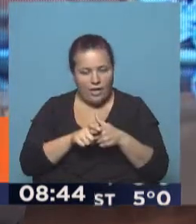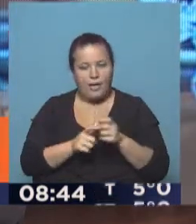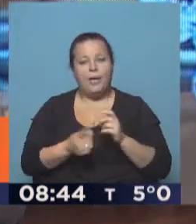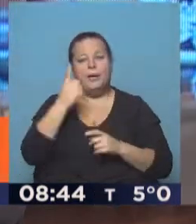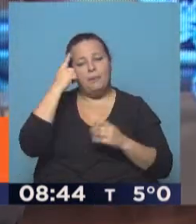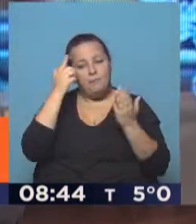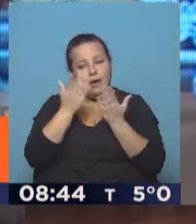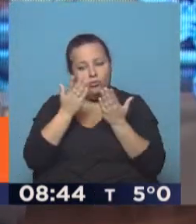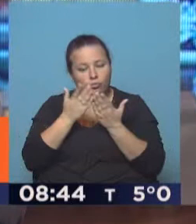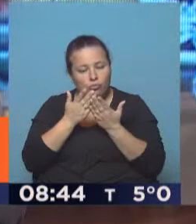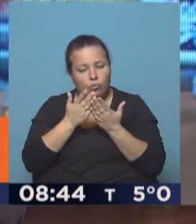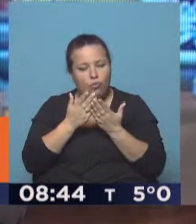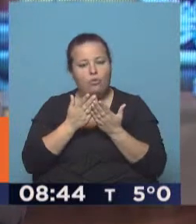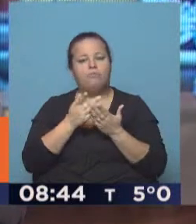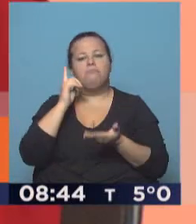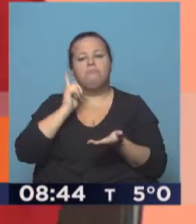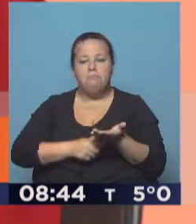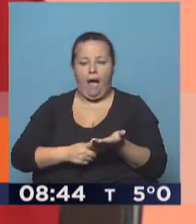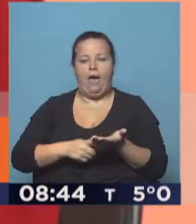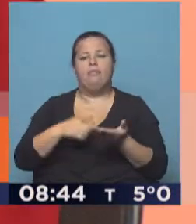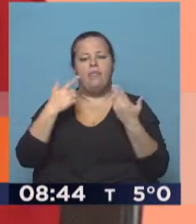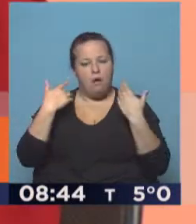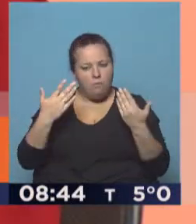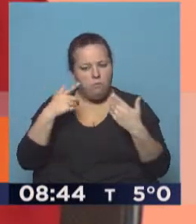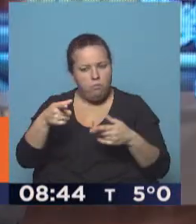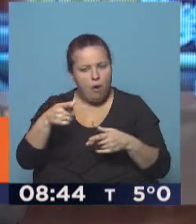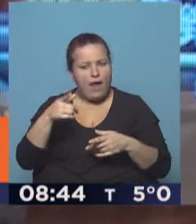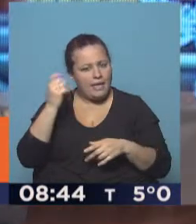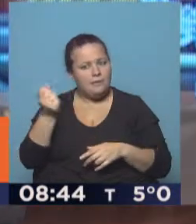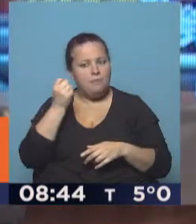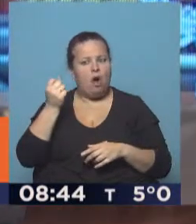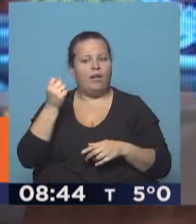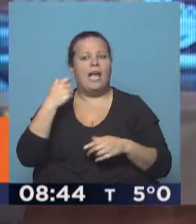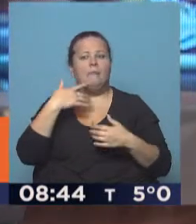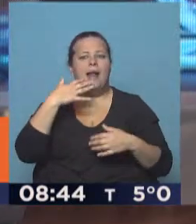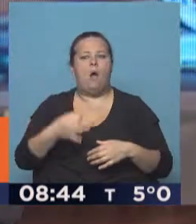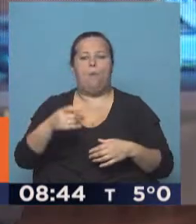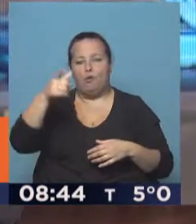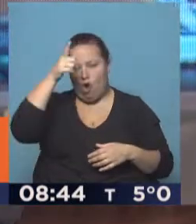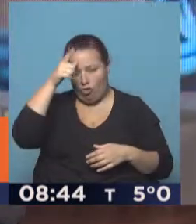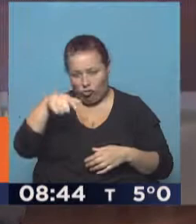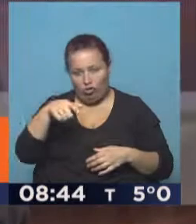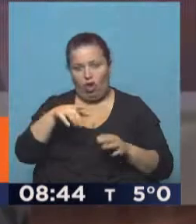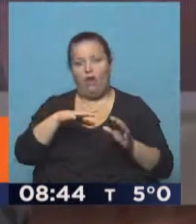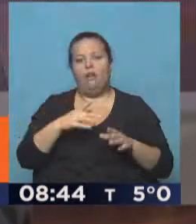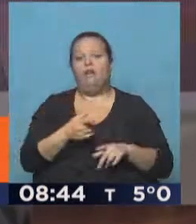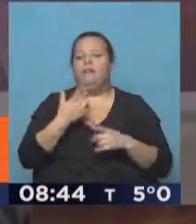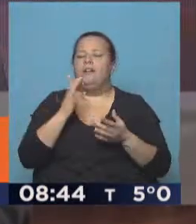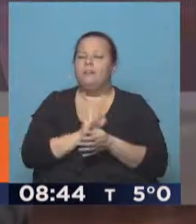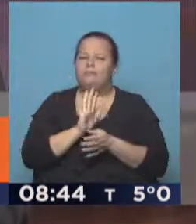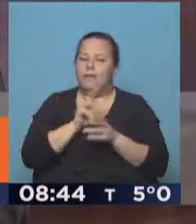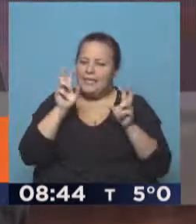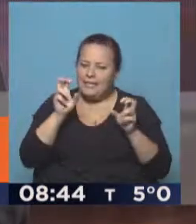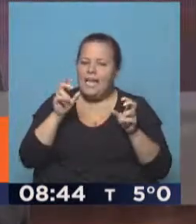primer análisis estableció que tenía facultades, que eso era lo más importante, para llevar a cabo esta auditoría, que fue toda una